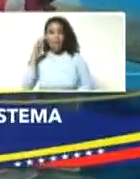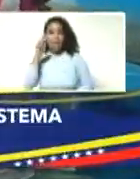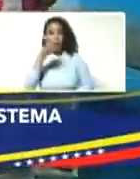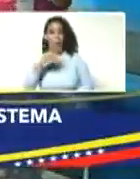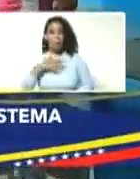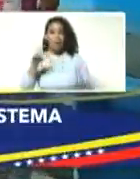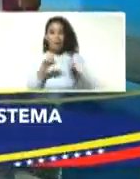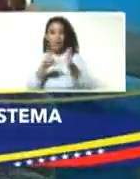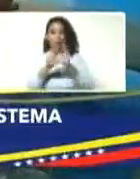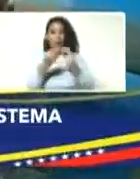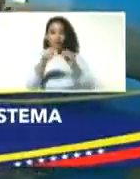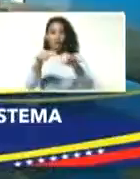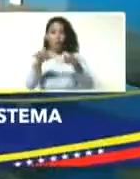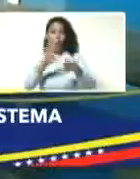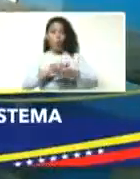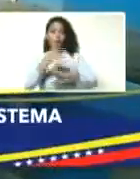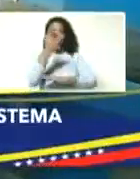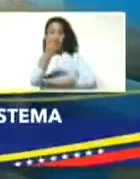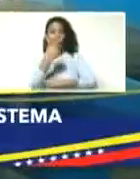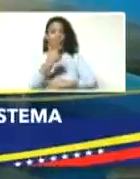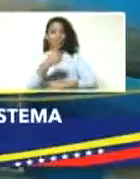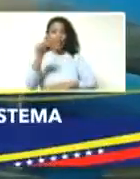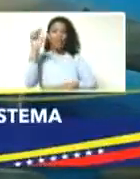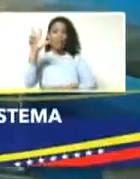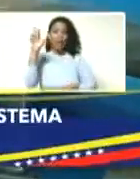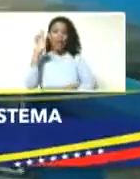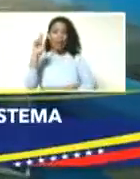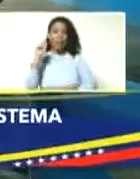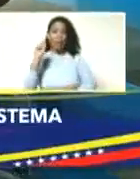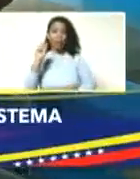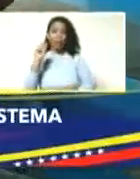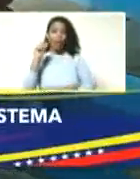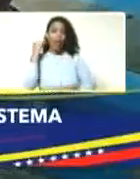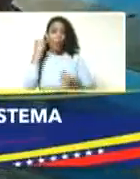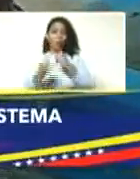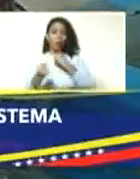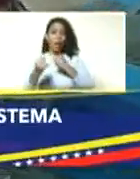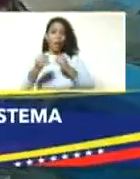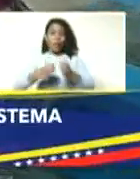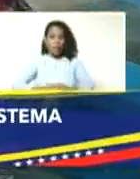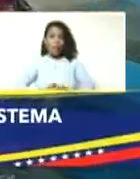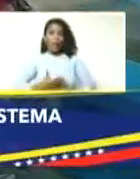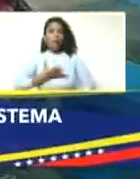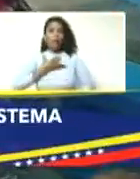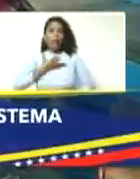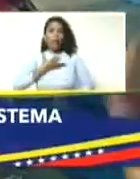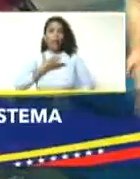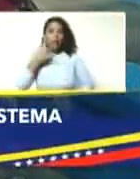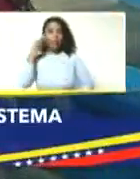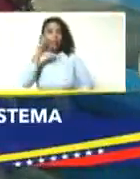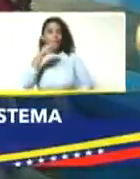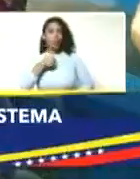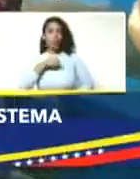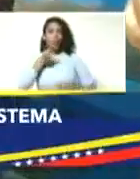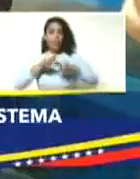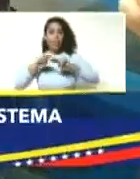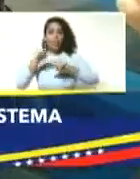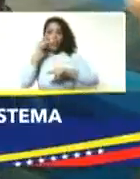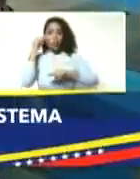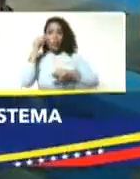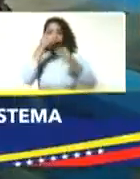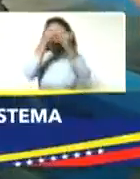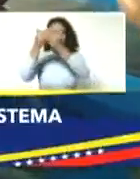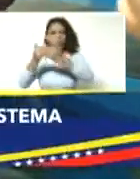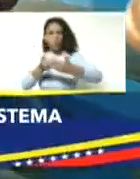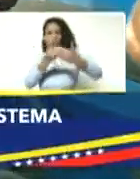realizado, ¿verdad? Porque como usted dice, 3R, pero me gusta es la última. El renacer, de ver nuestros niños